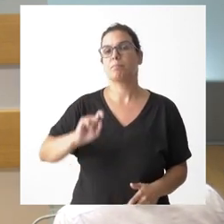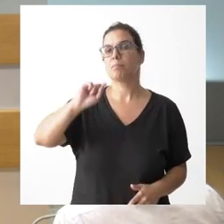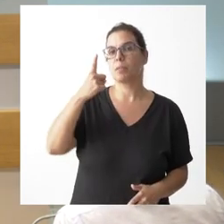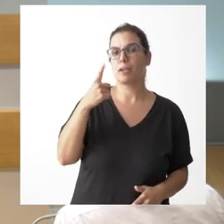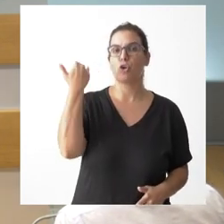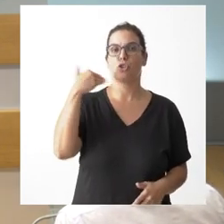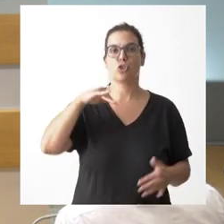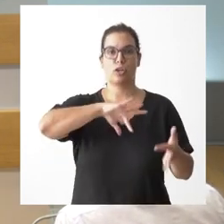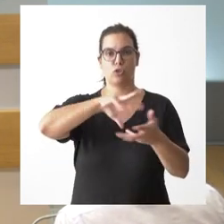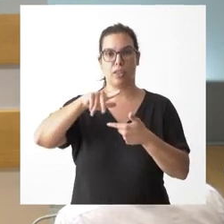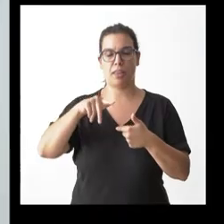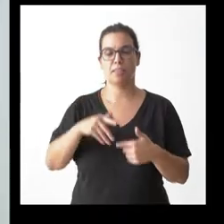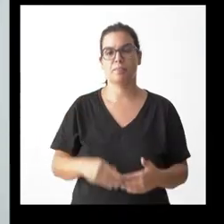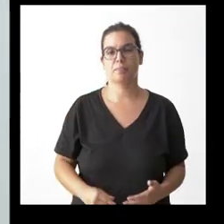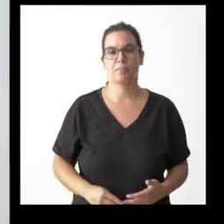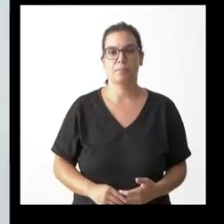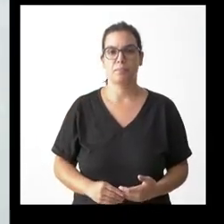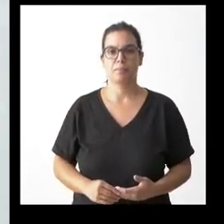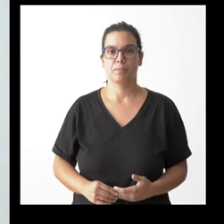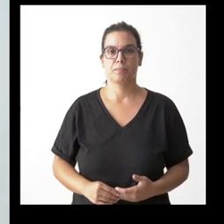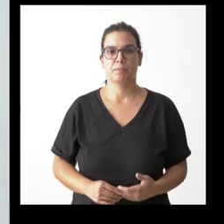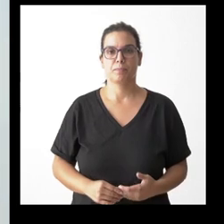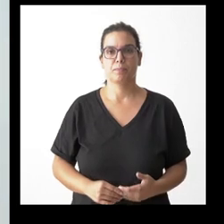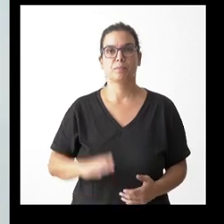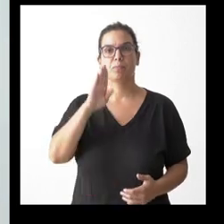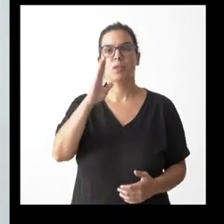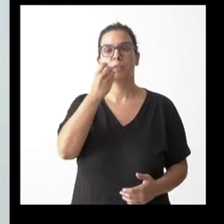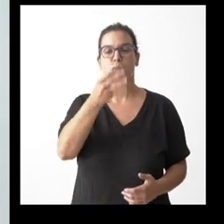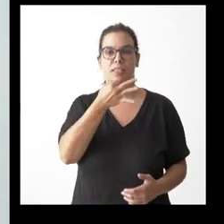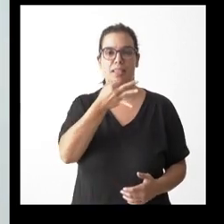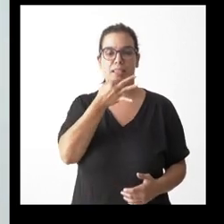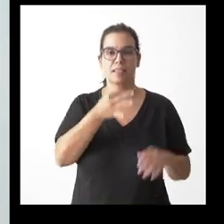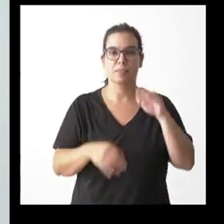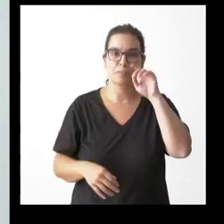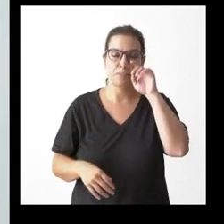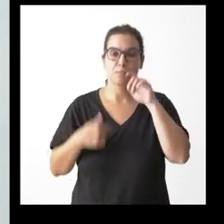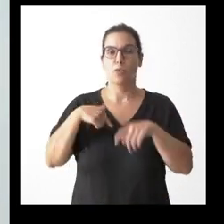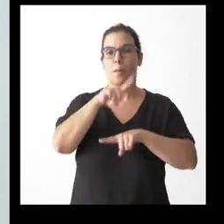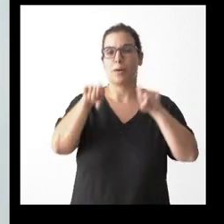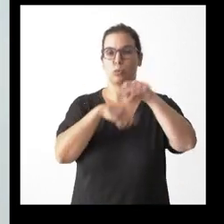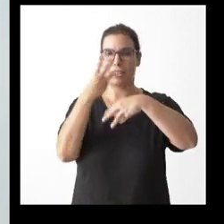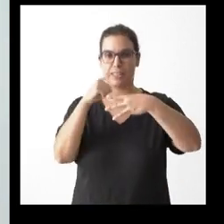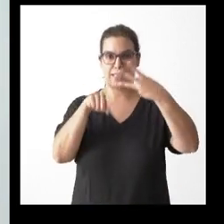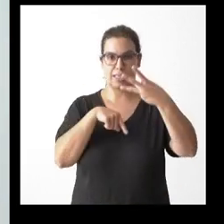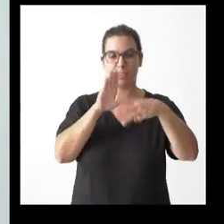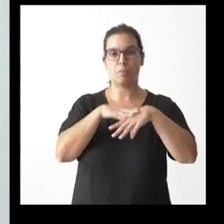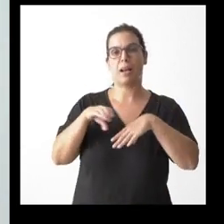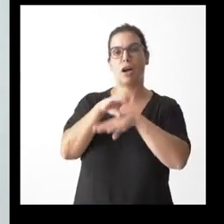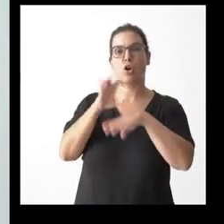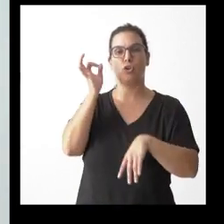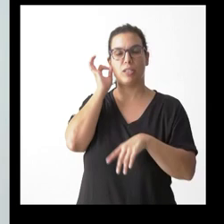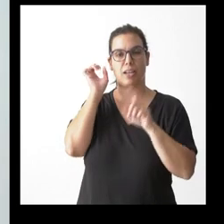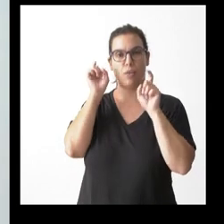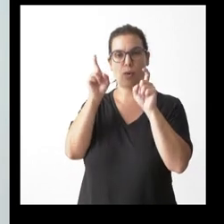Soria Noticias. Adelante. Hola, buenas tardes. Mis 3 preguntas son para la consejera de